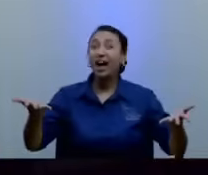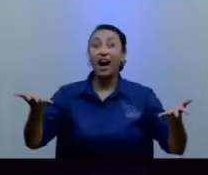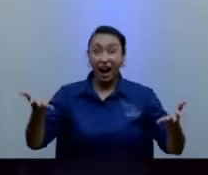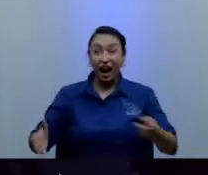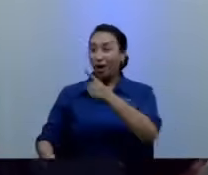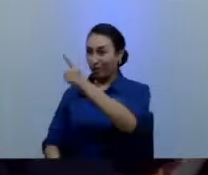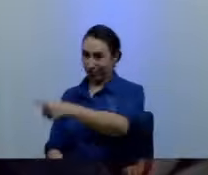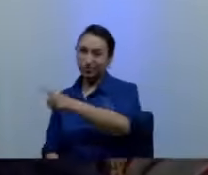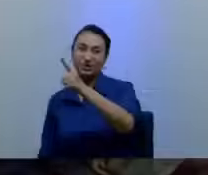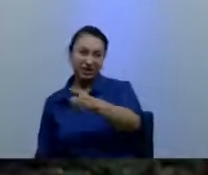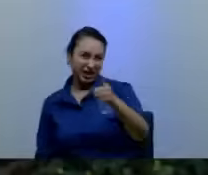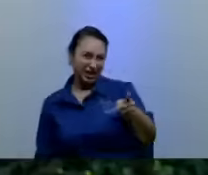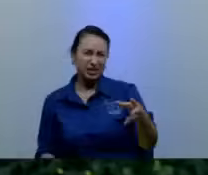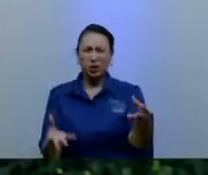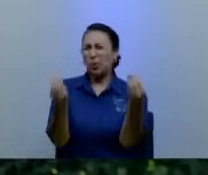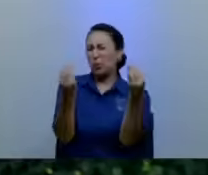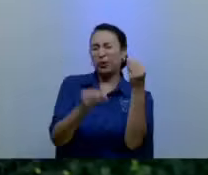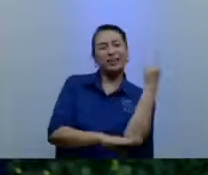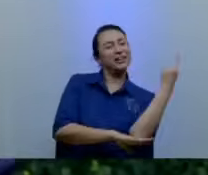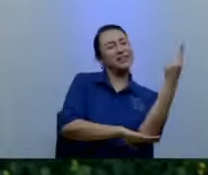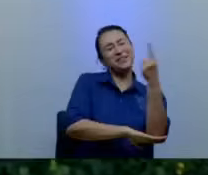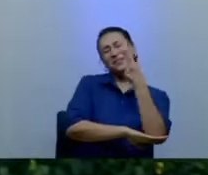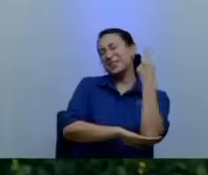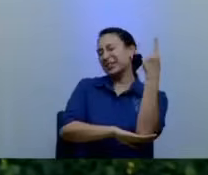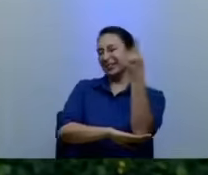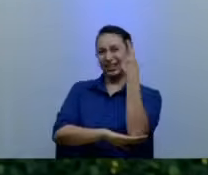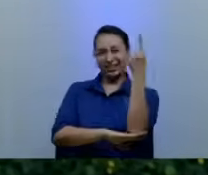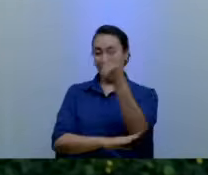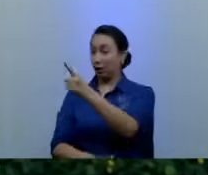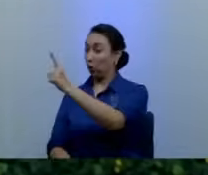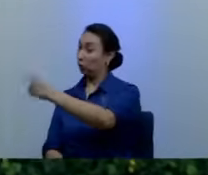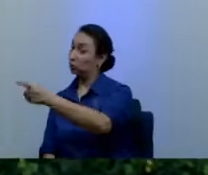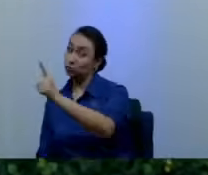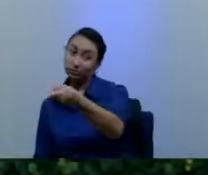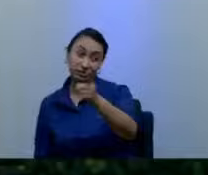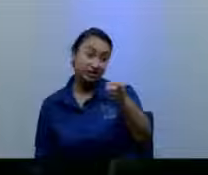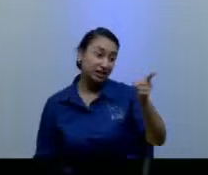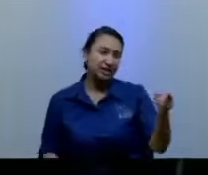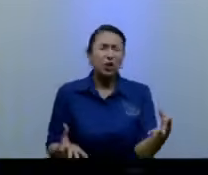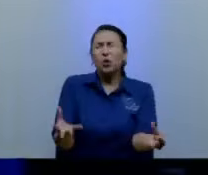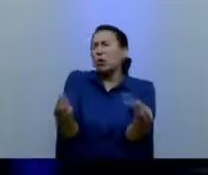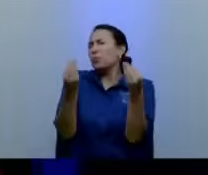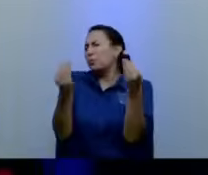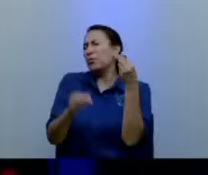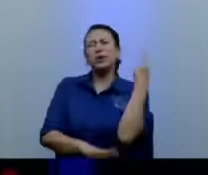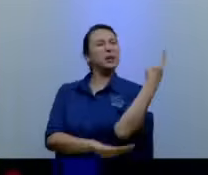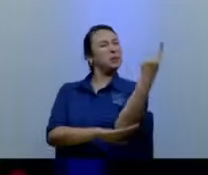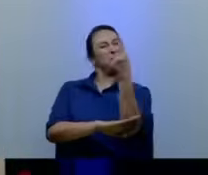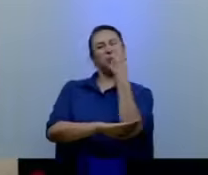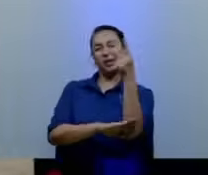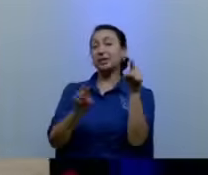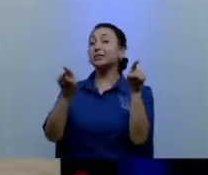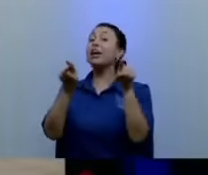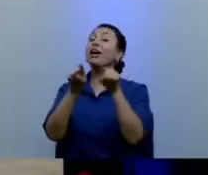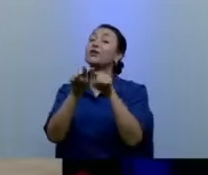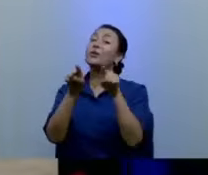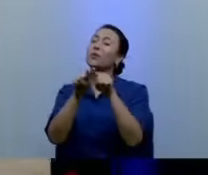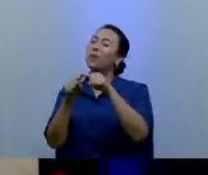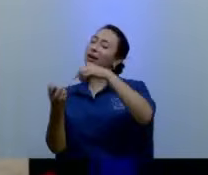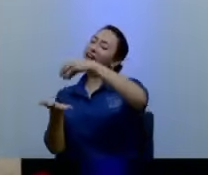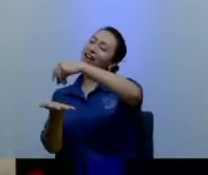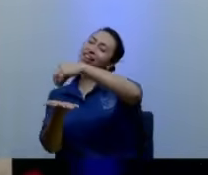Ustedes son valiosos. Ustedes no son cualquier cosa. Ustedes son la sal del mundo, tienen que